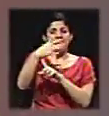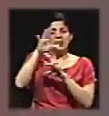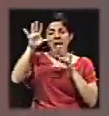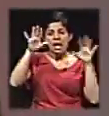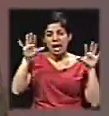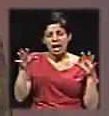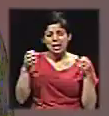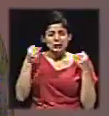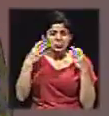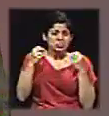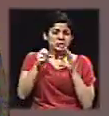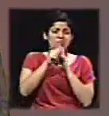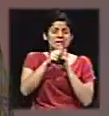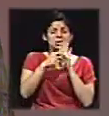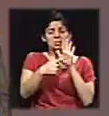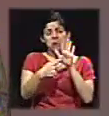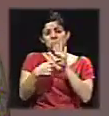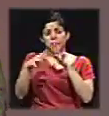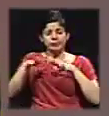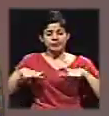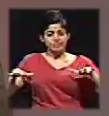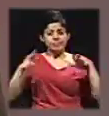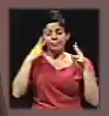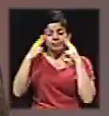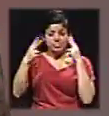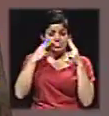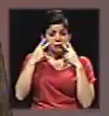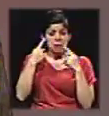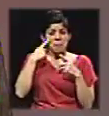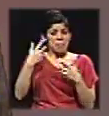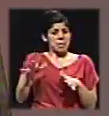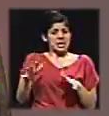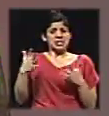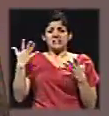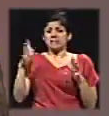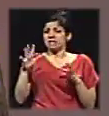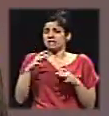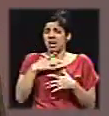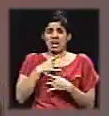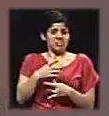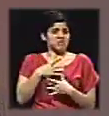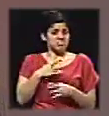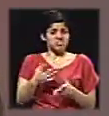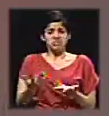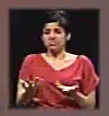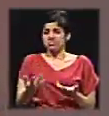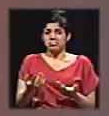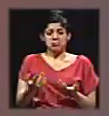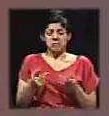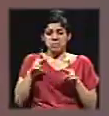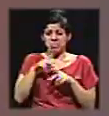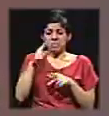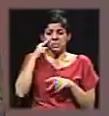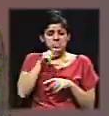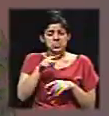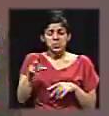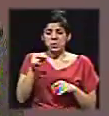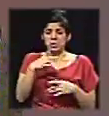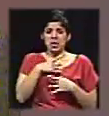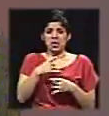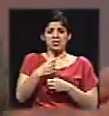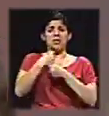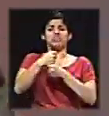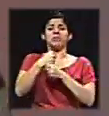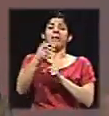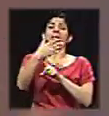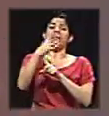un montón de signos externos y demás, que como que parece que ya no. No interesan mucho. Nadie parece estar interesado hoy en salir con una bandera